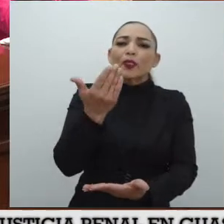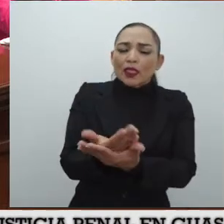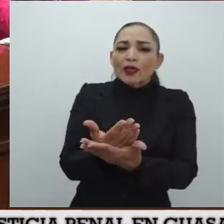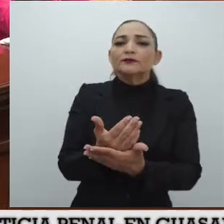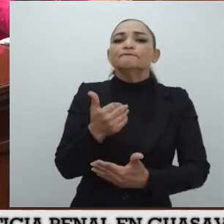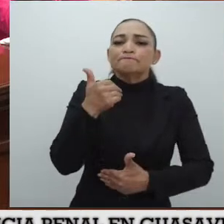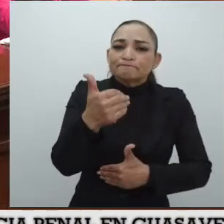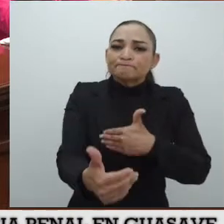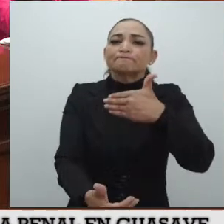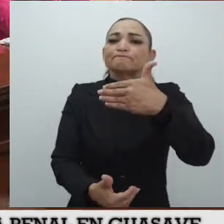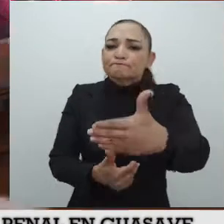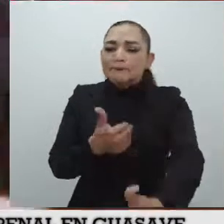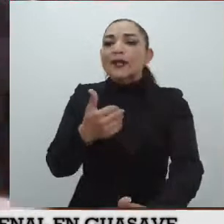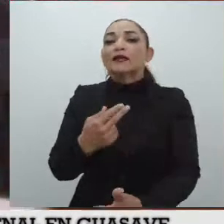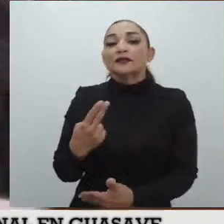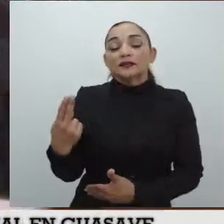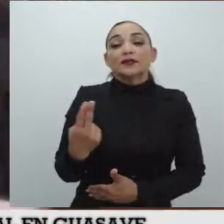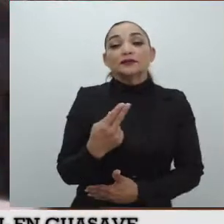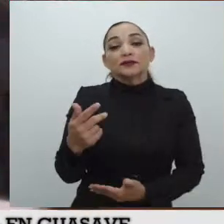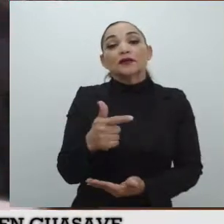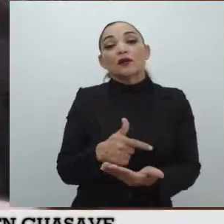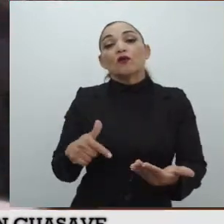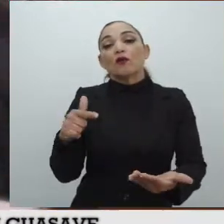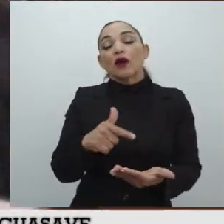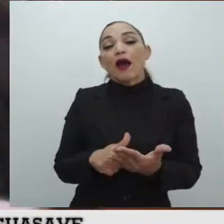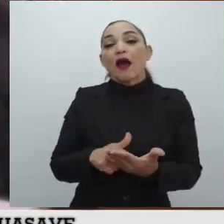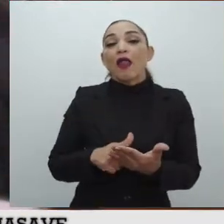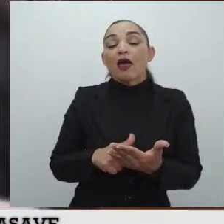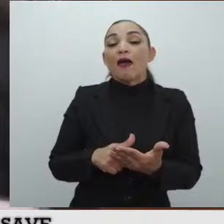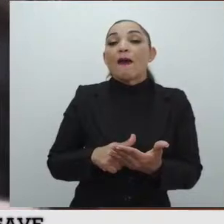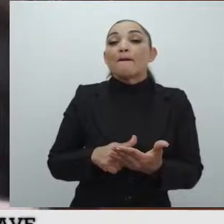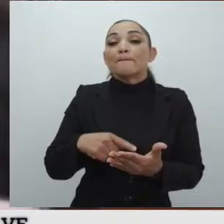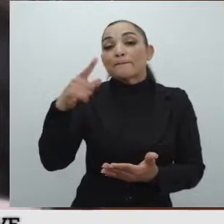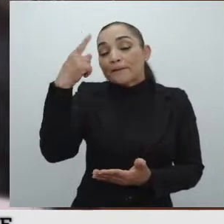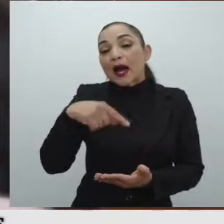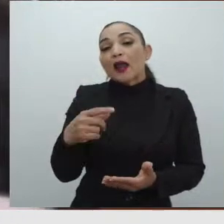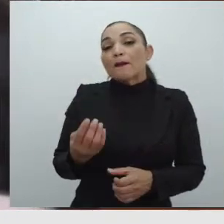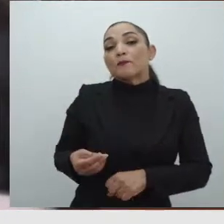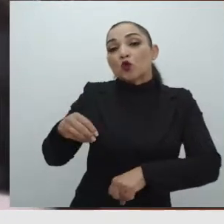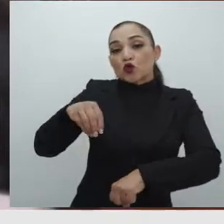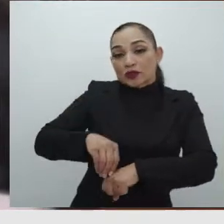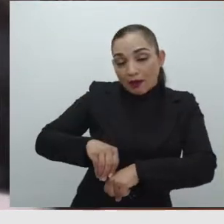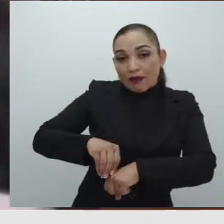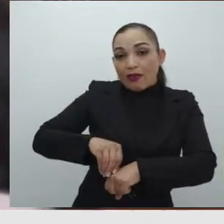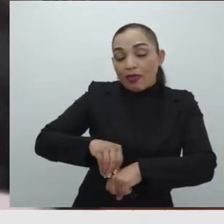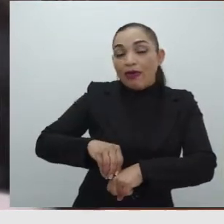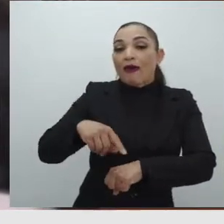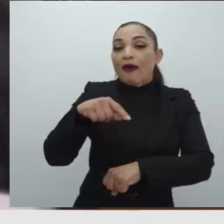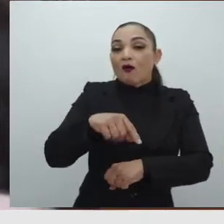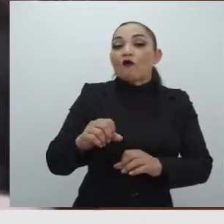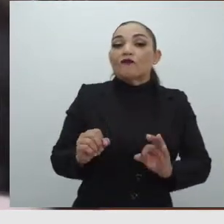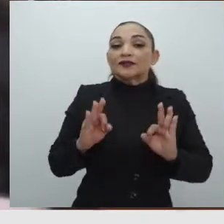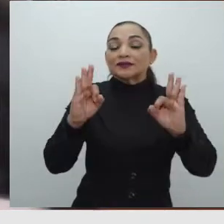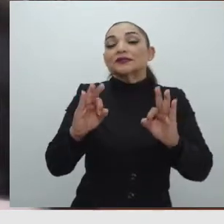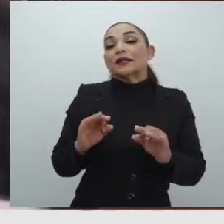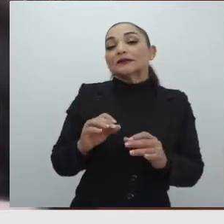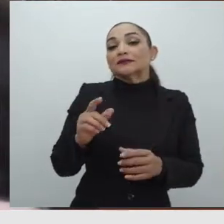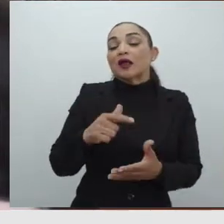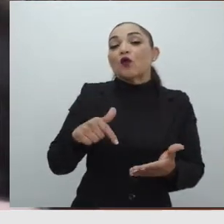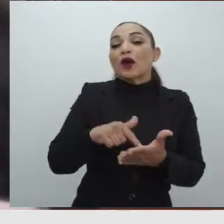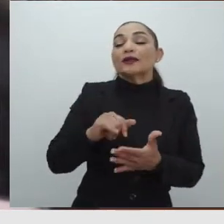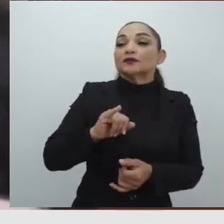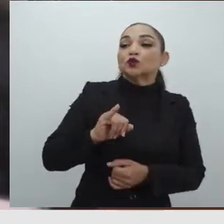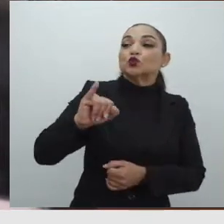crear circuitos en aquellos municipios alejados de las sedes actuales. Un ejemplo lo